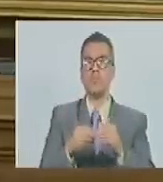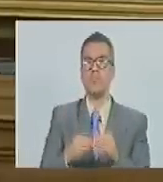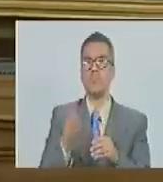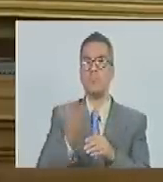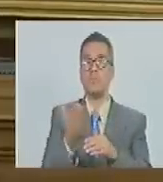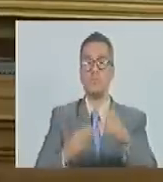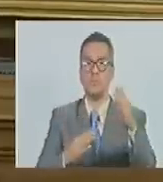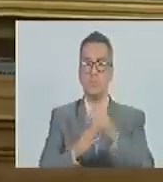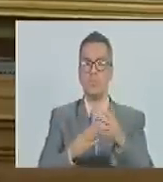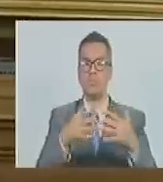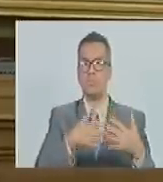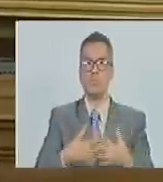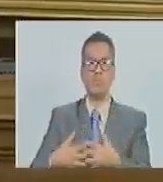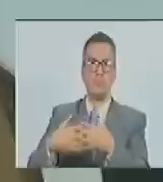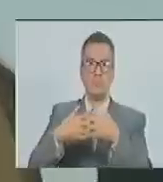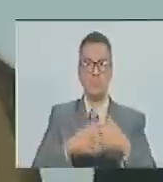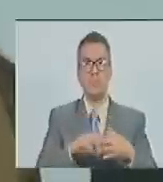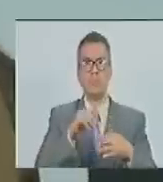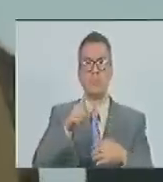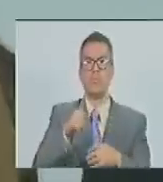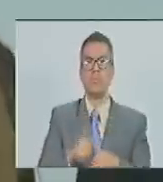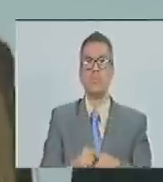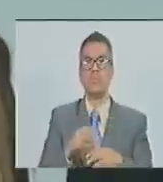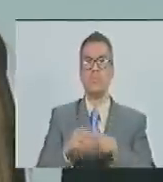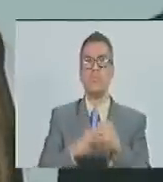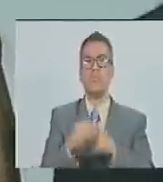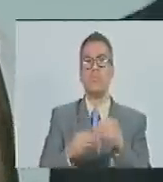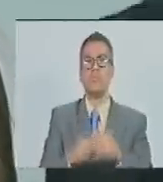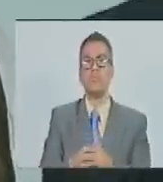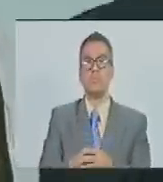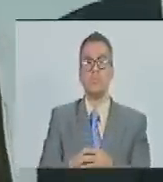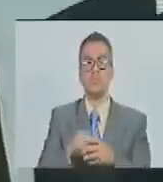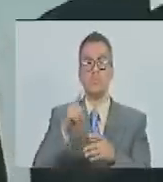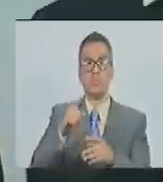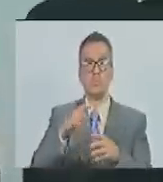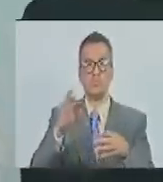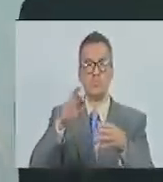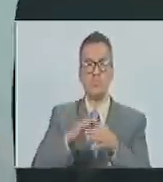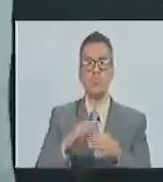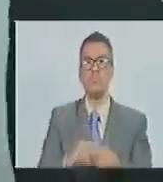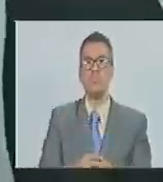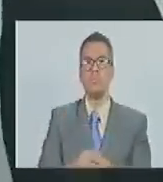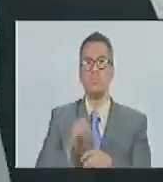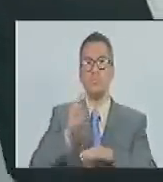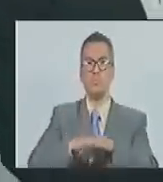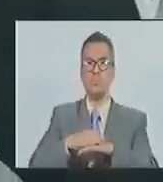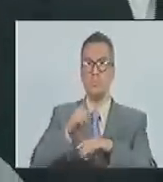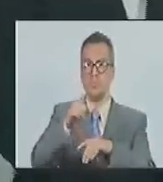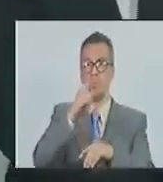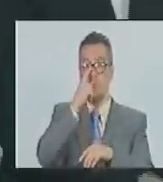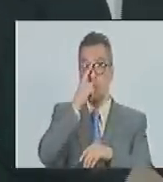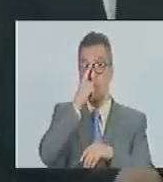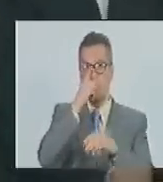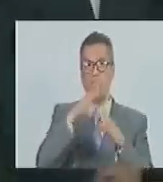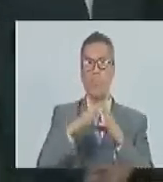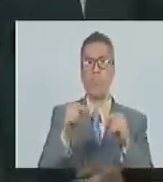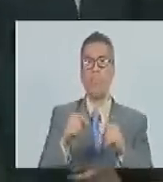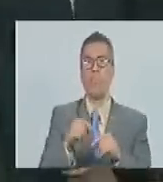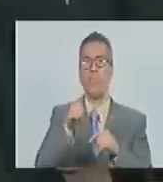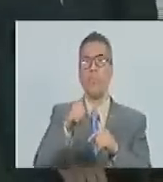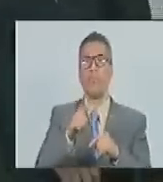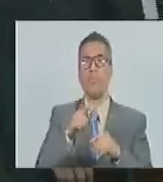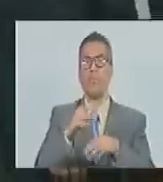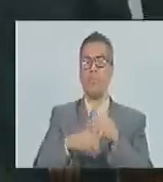el bloqueo norteamericano y las medidas coercitivas unilaterales. Por eso, todos